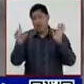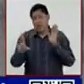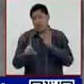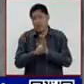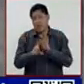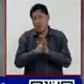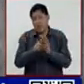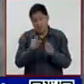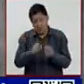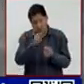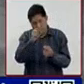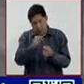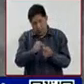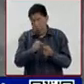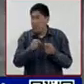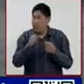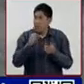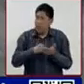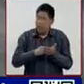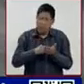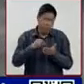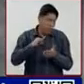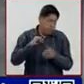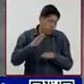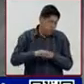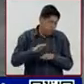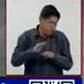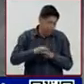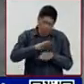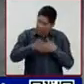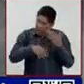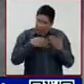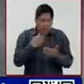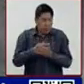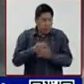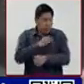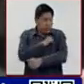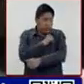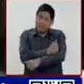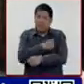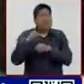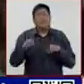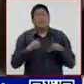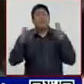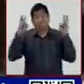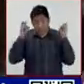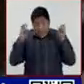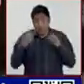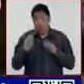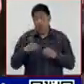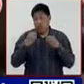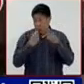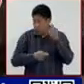ley especifica, y yo eso voy a instar siempre a todas las autoridades que exigen el tema de la